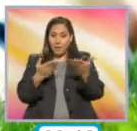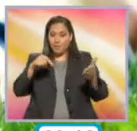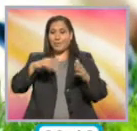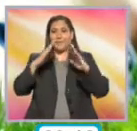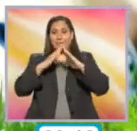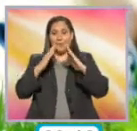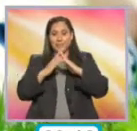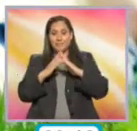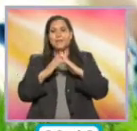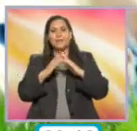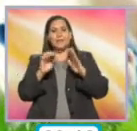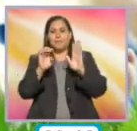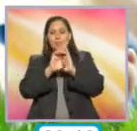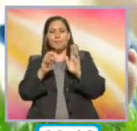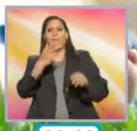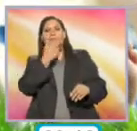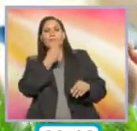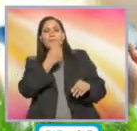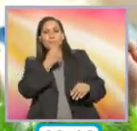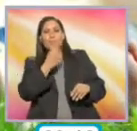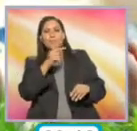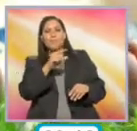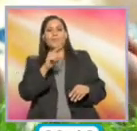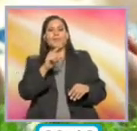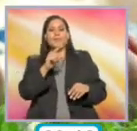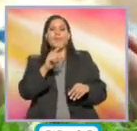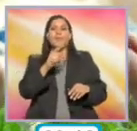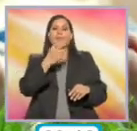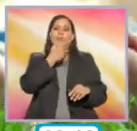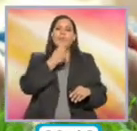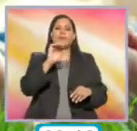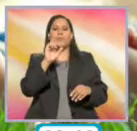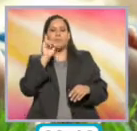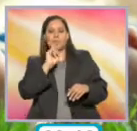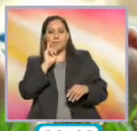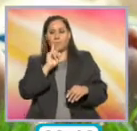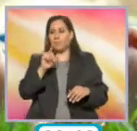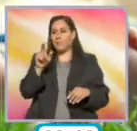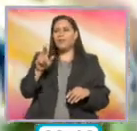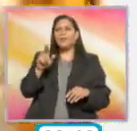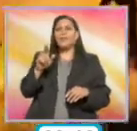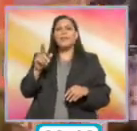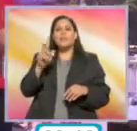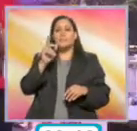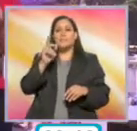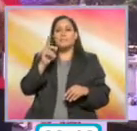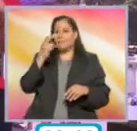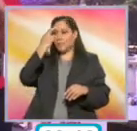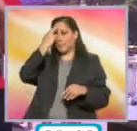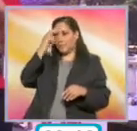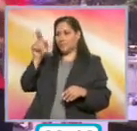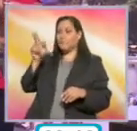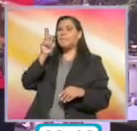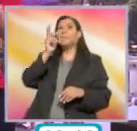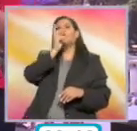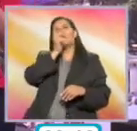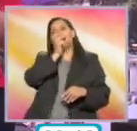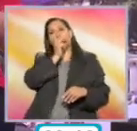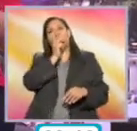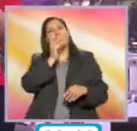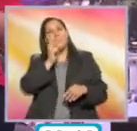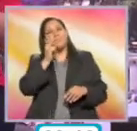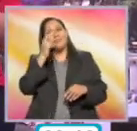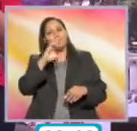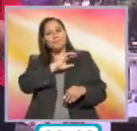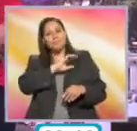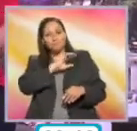una imagen, los hombres, por ejemplo, luego las mujeres, hombres o mujeres, que tengan una imagen paterna muy presente, los salva,